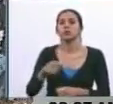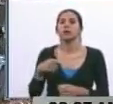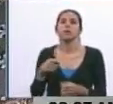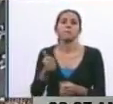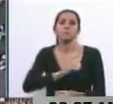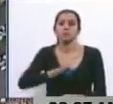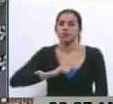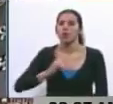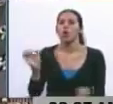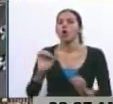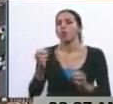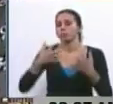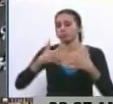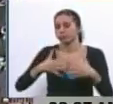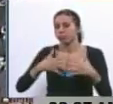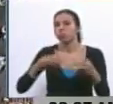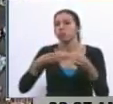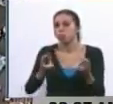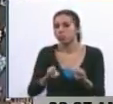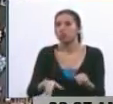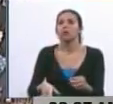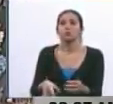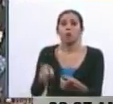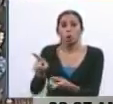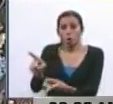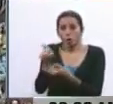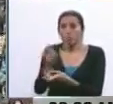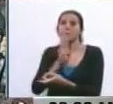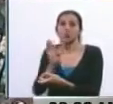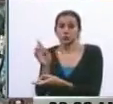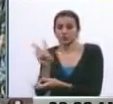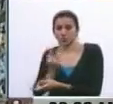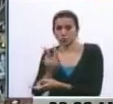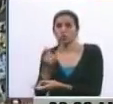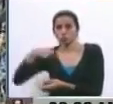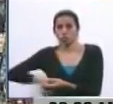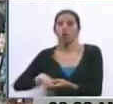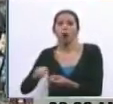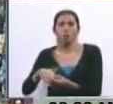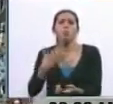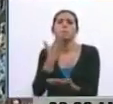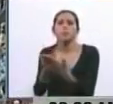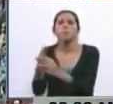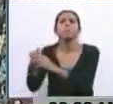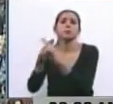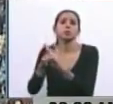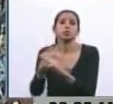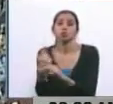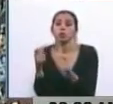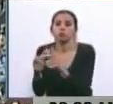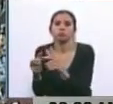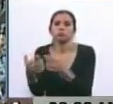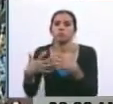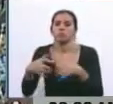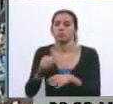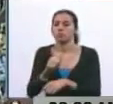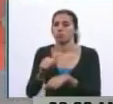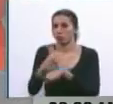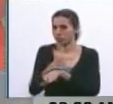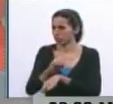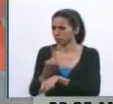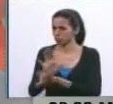son 2 millones de personas, okay. 2 millones de personas tienen posibilidad de tener credinómina a través del Banco de